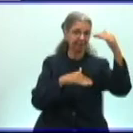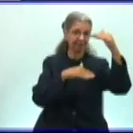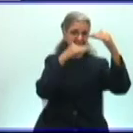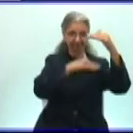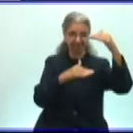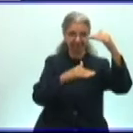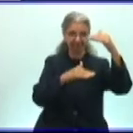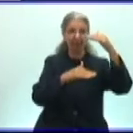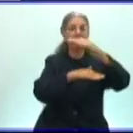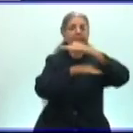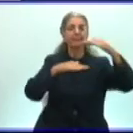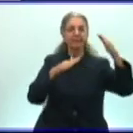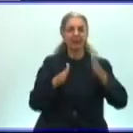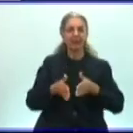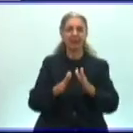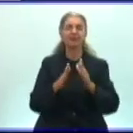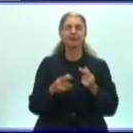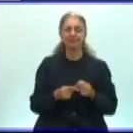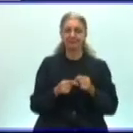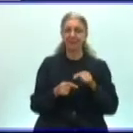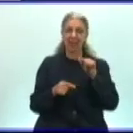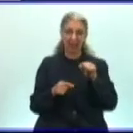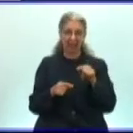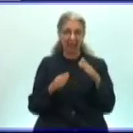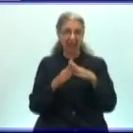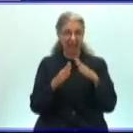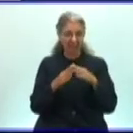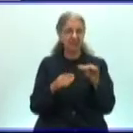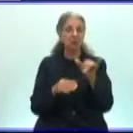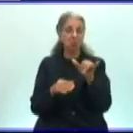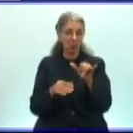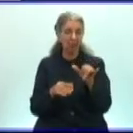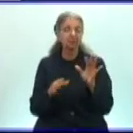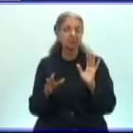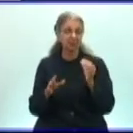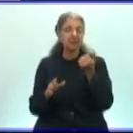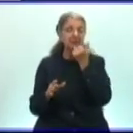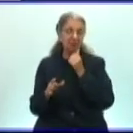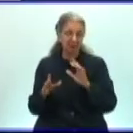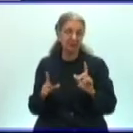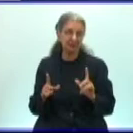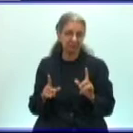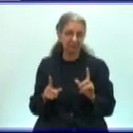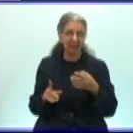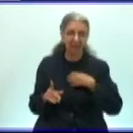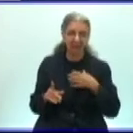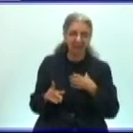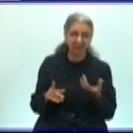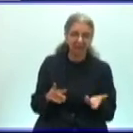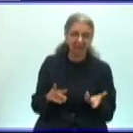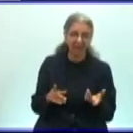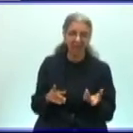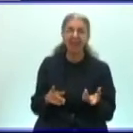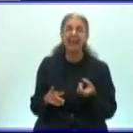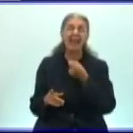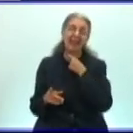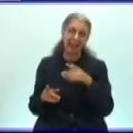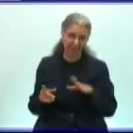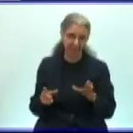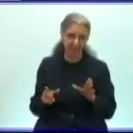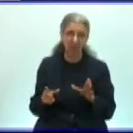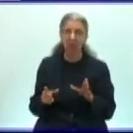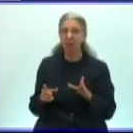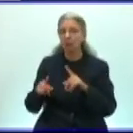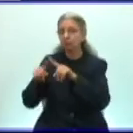hogares podemos encontrarnos estos tipos de conexión, tanto para una habitación como para la cocina, como para los diferentes lugares